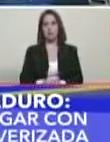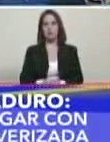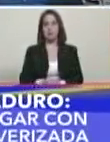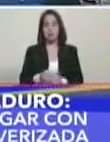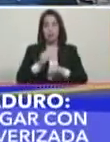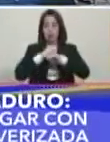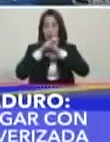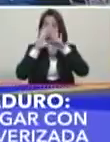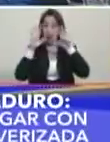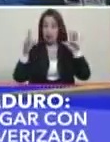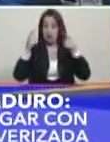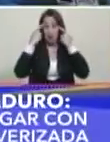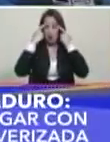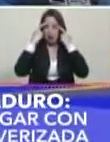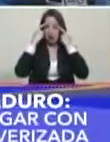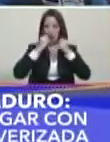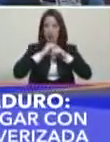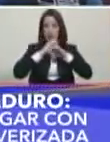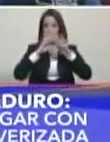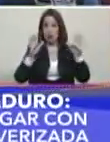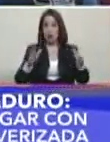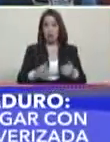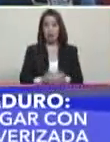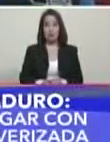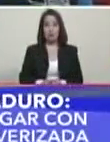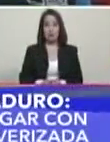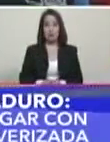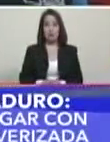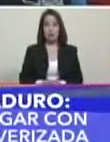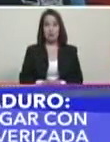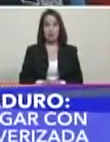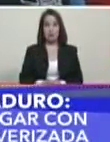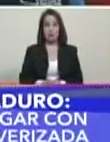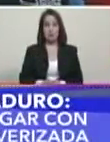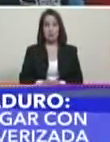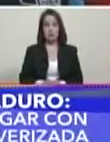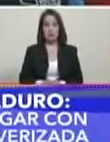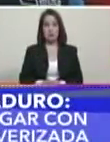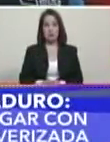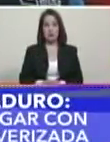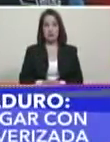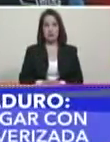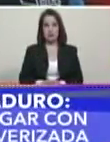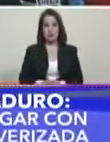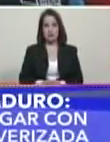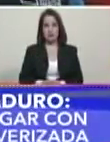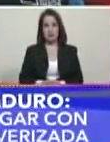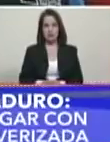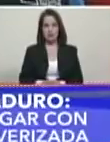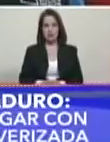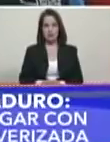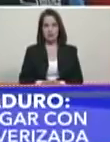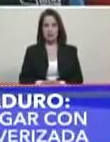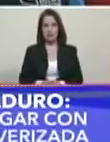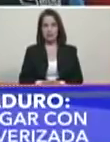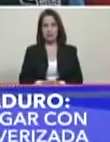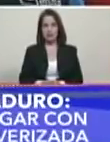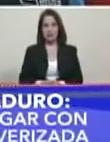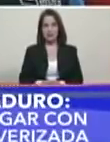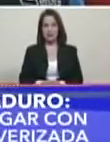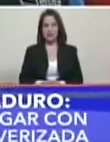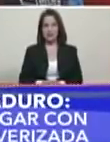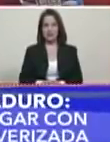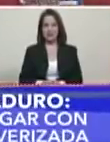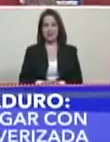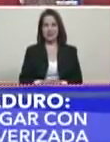claridad, de unión. Y yo me lleno más de energía todavía para seguir gobernando el